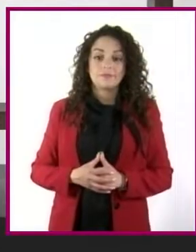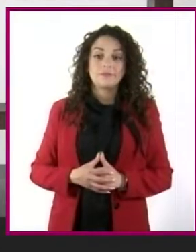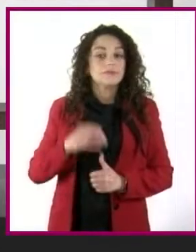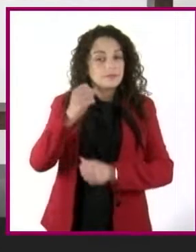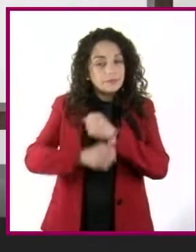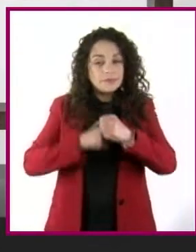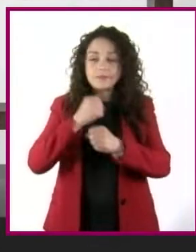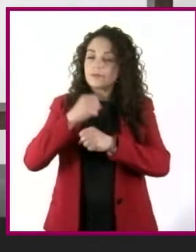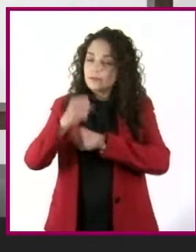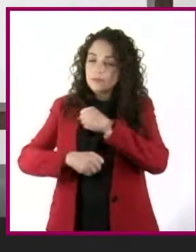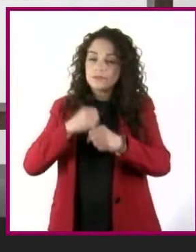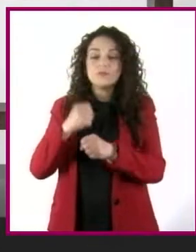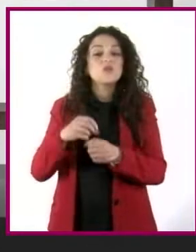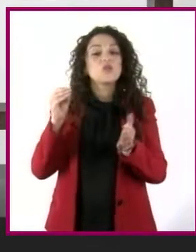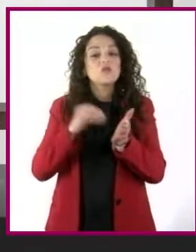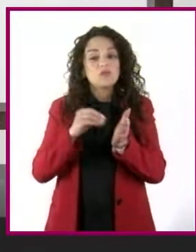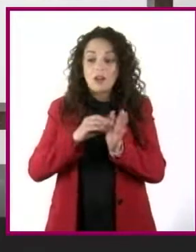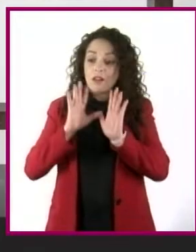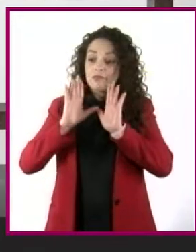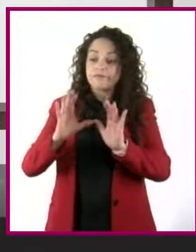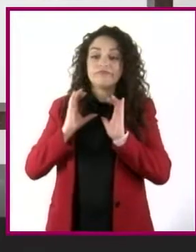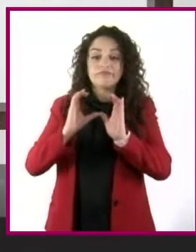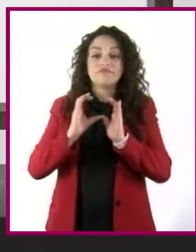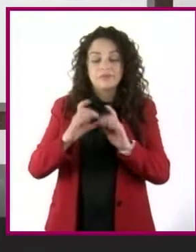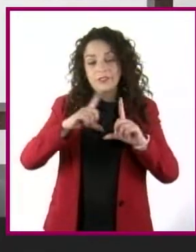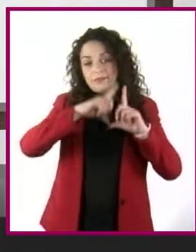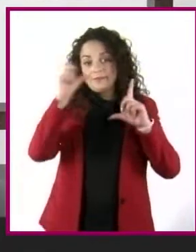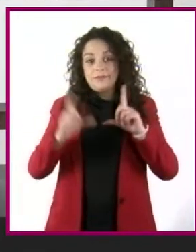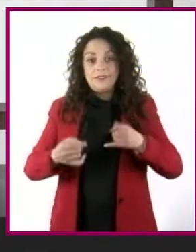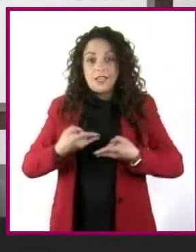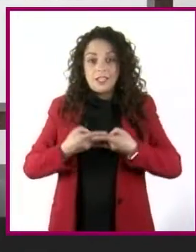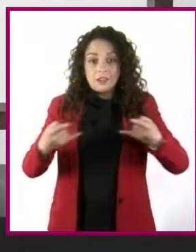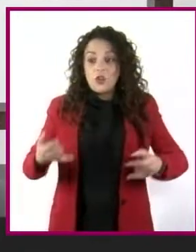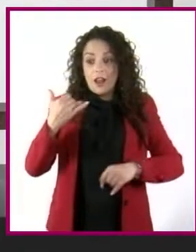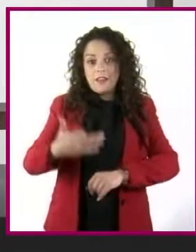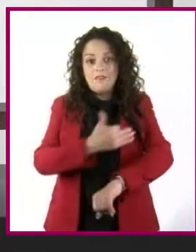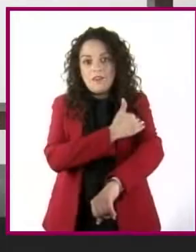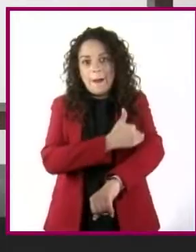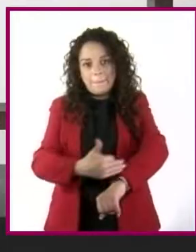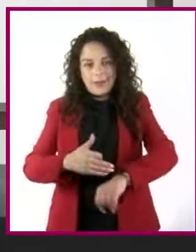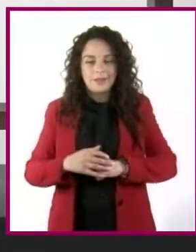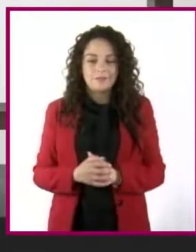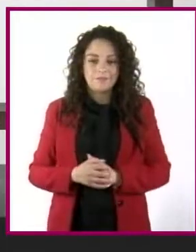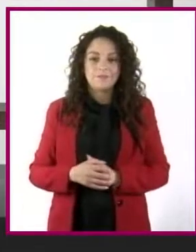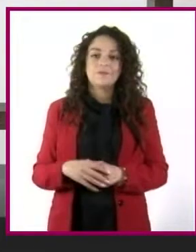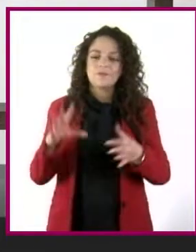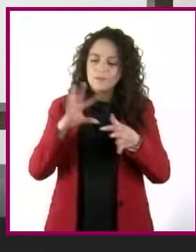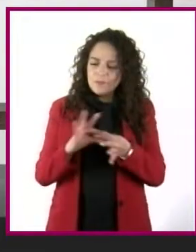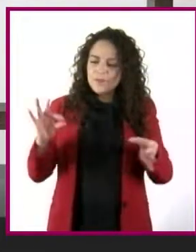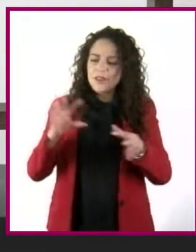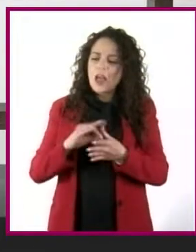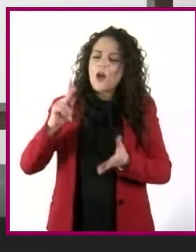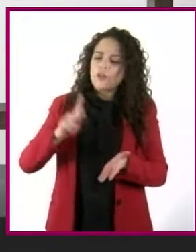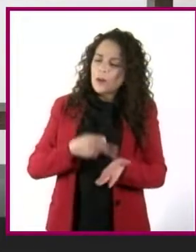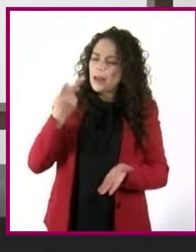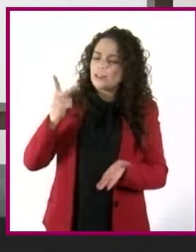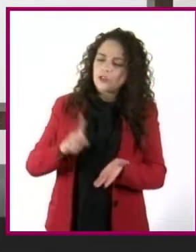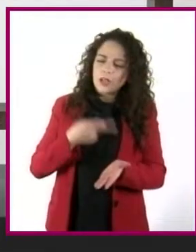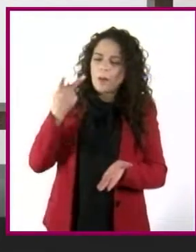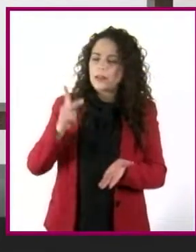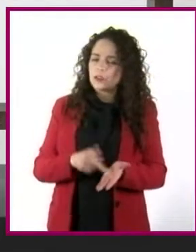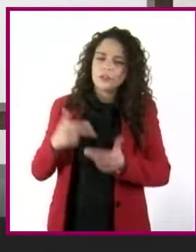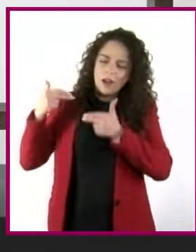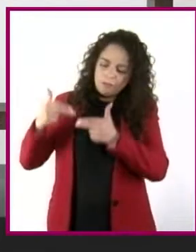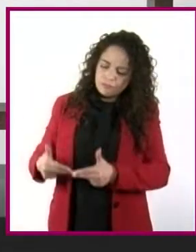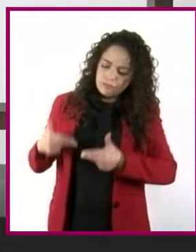del tiempo, se conserva una historia nacional y también una historia familiar. Al contarse una y otra vez y al transmitirse de generación